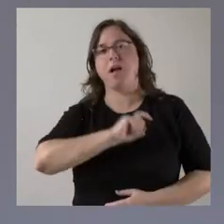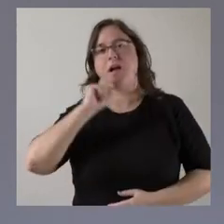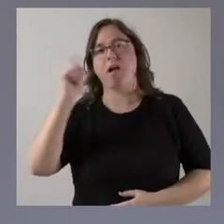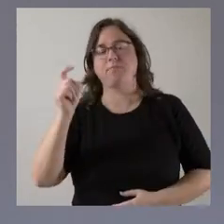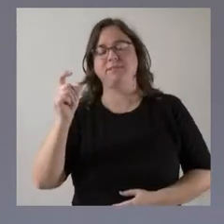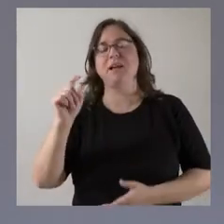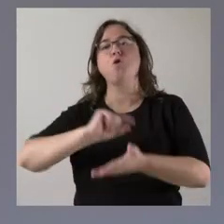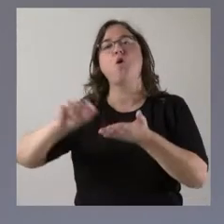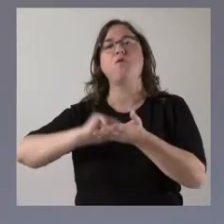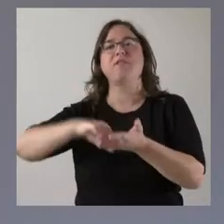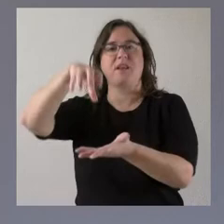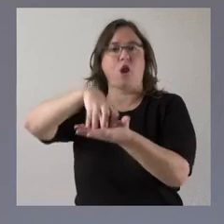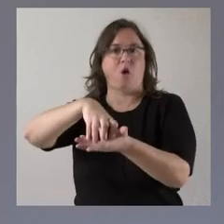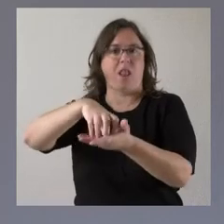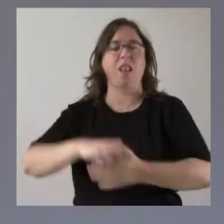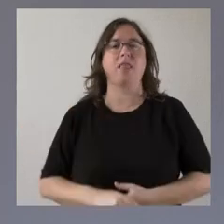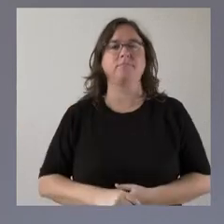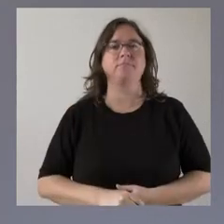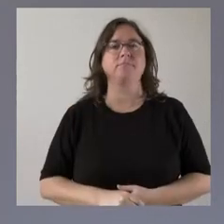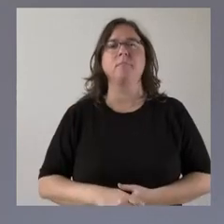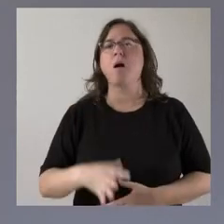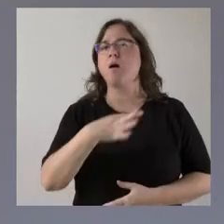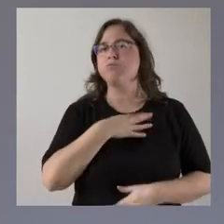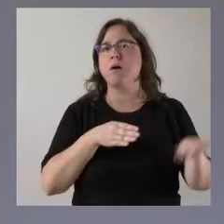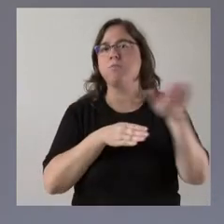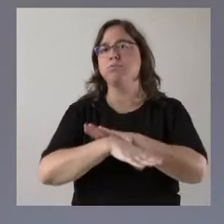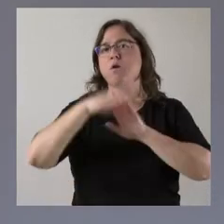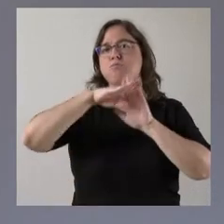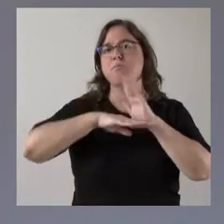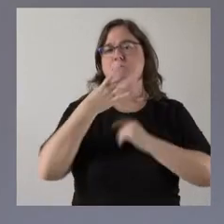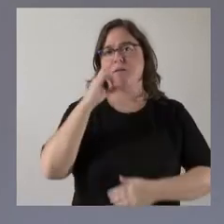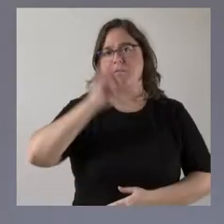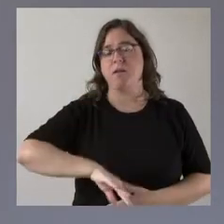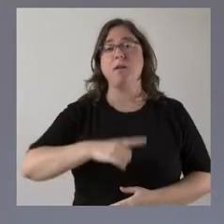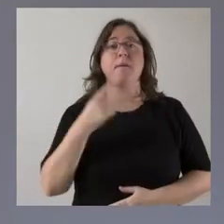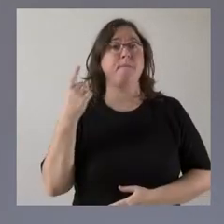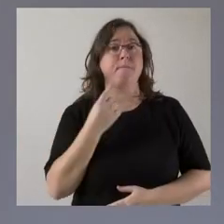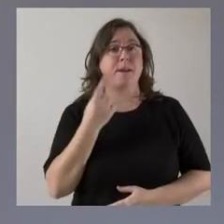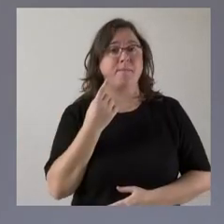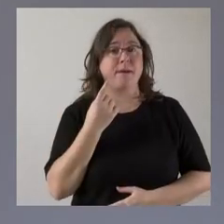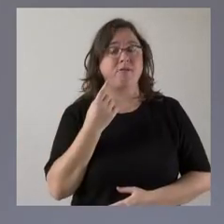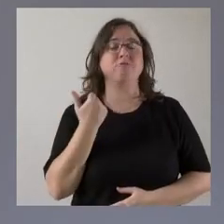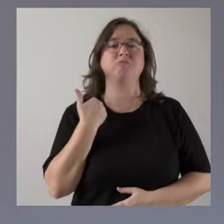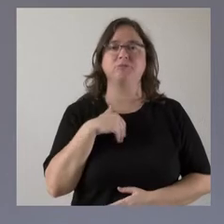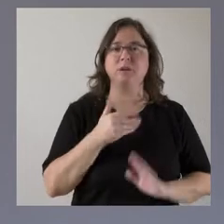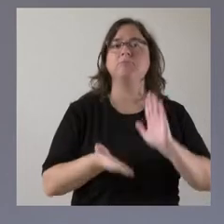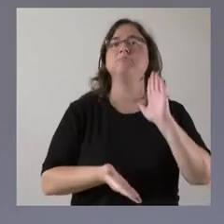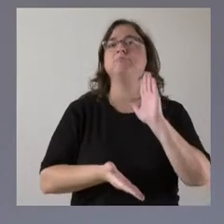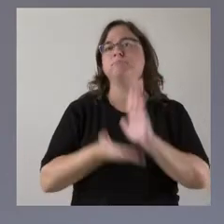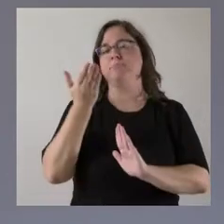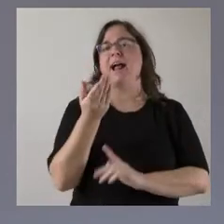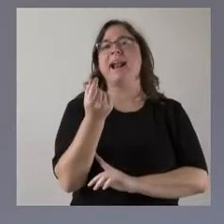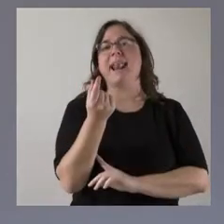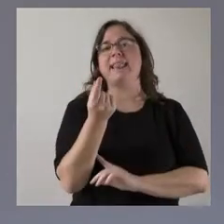local quién puede acceder a este programa como les decía en primer lugar hemos subido el umbral de renta para